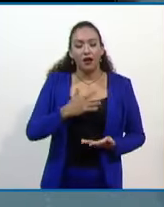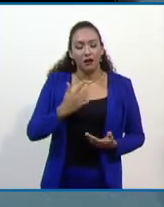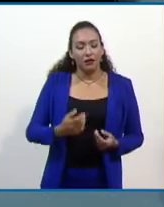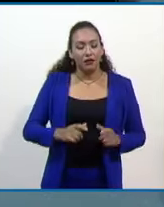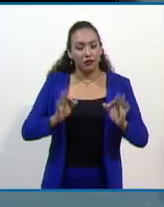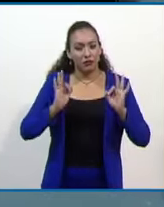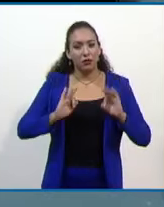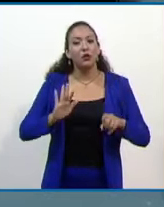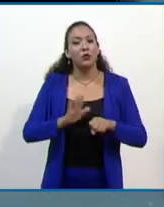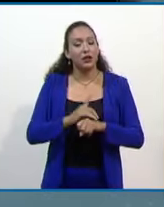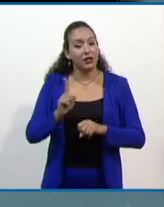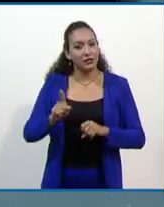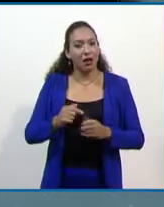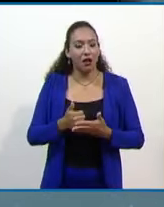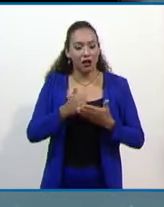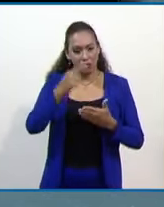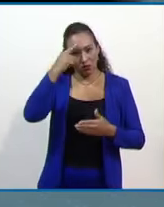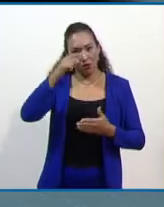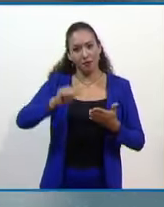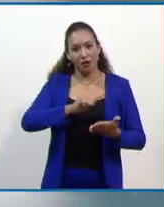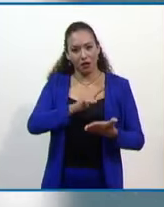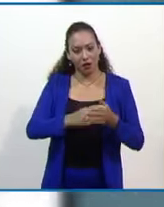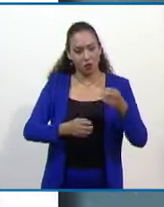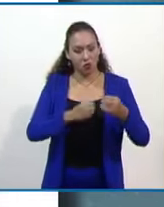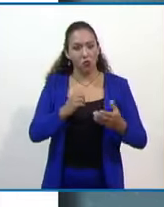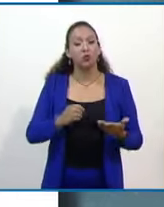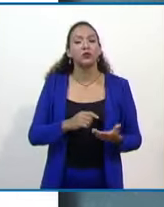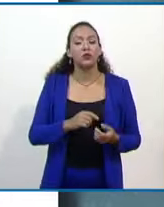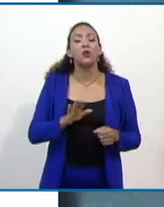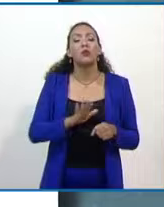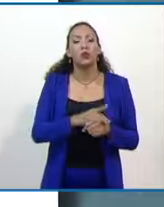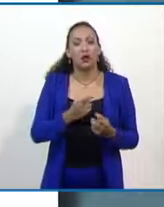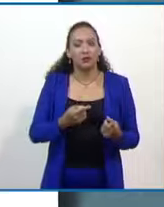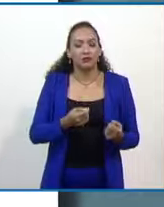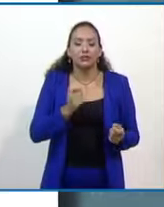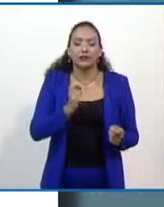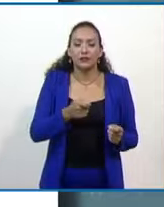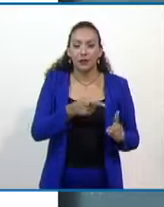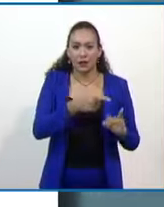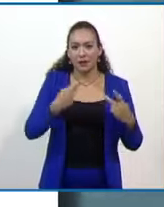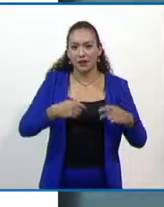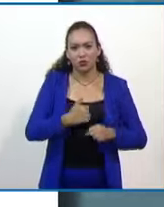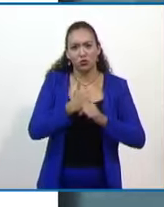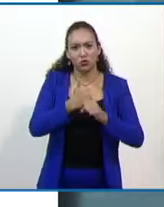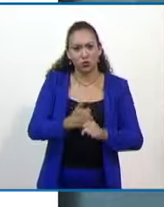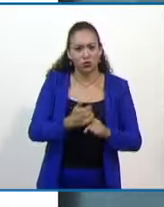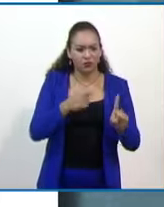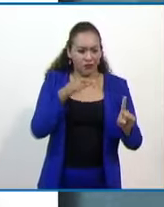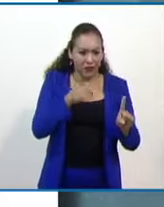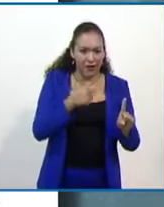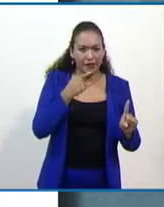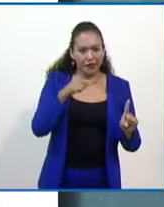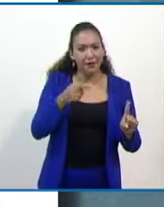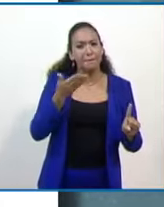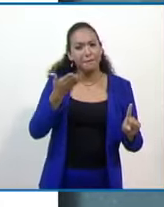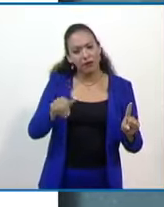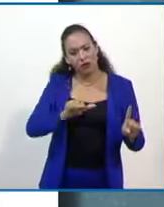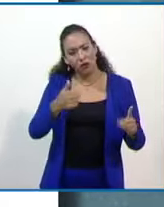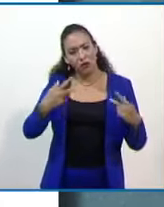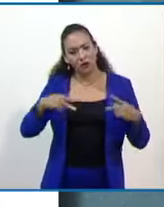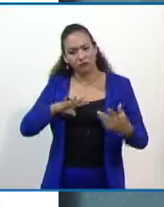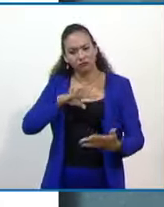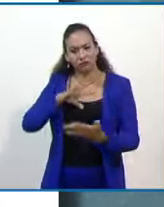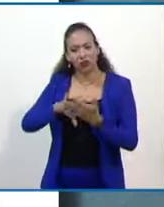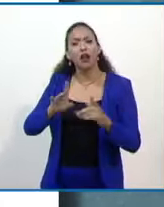pues implica un reconocimiento de que una persona ha sufrido un ilícito, el fracaso del Estado en su deber de prevenir el delito y que ha